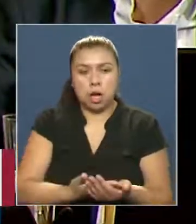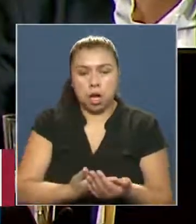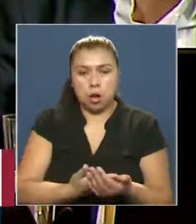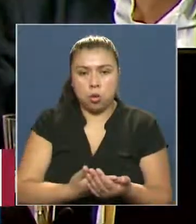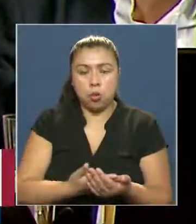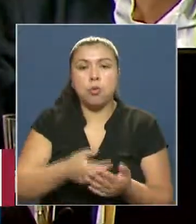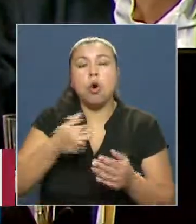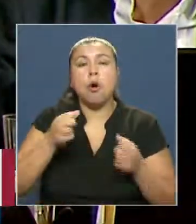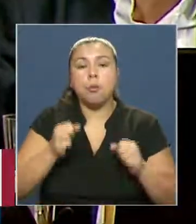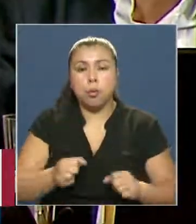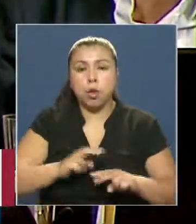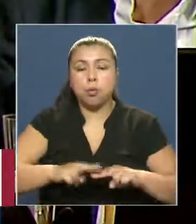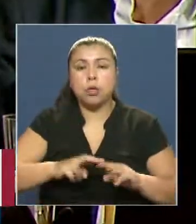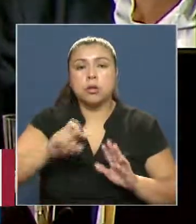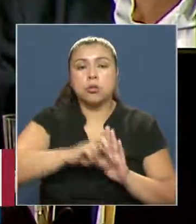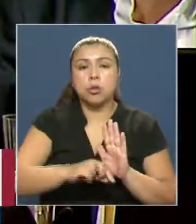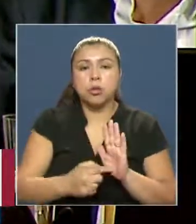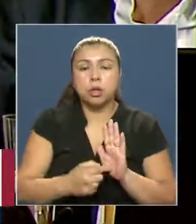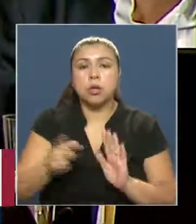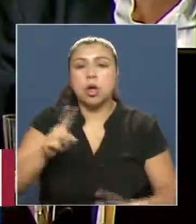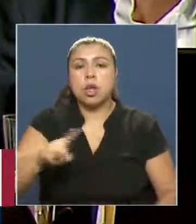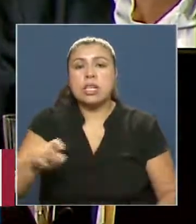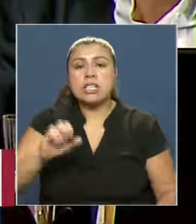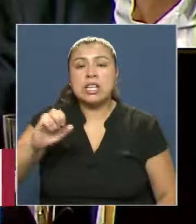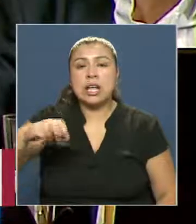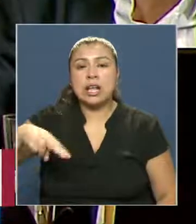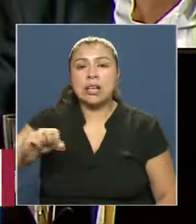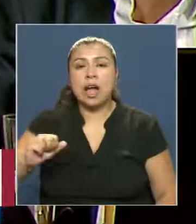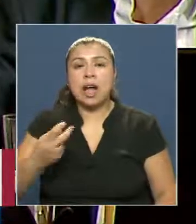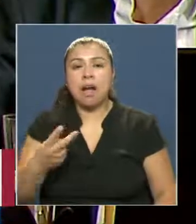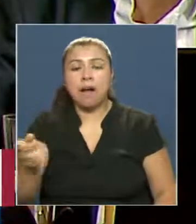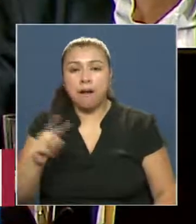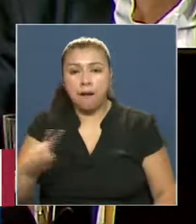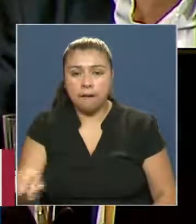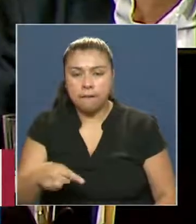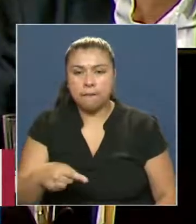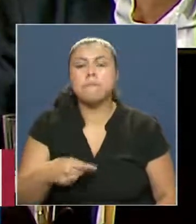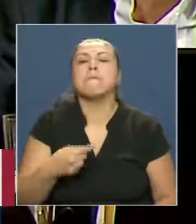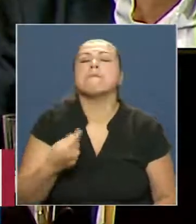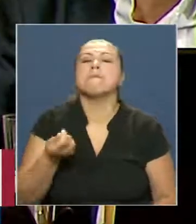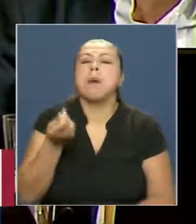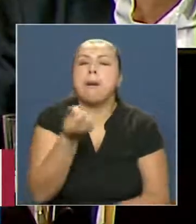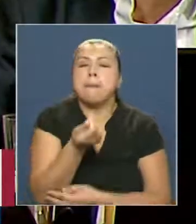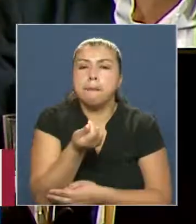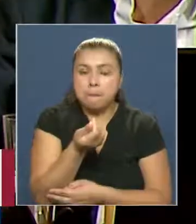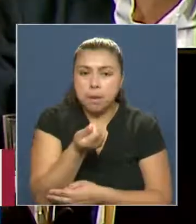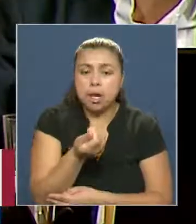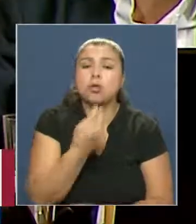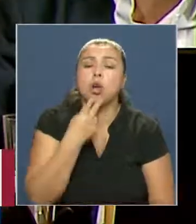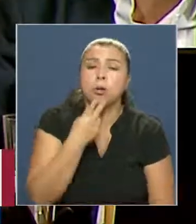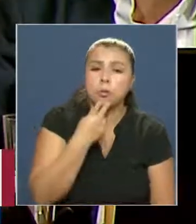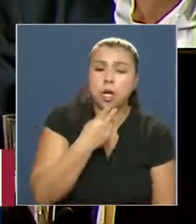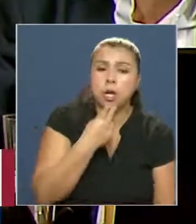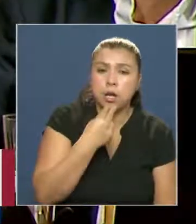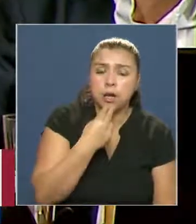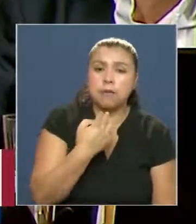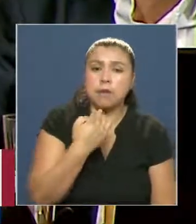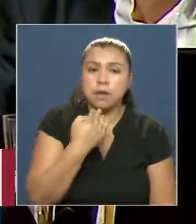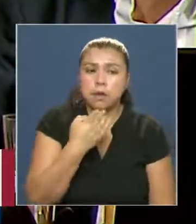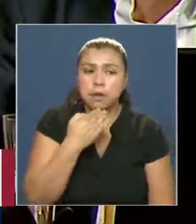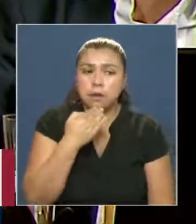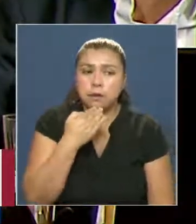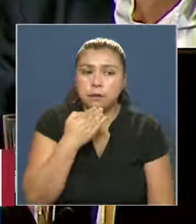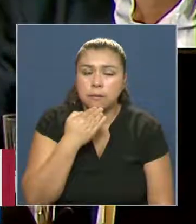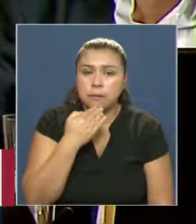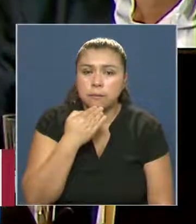Senabas iba a permitir fijar ciertos precios en materia de medicamentos. Evidentemente hemos vivido también